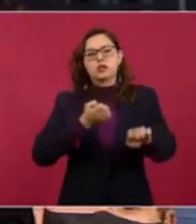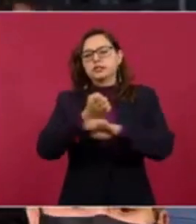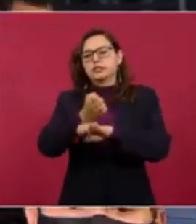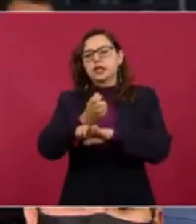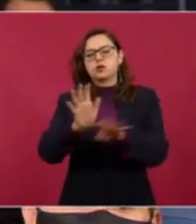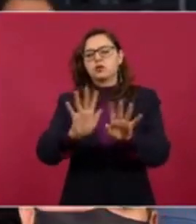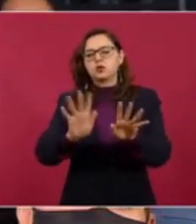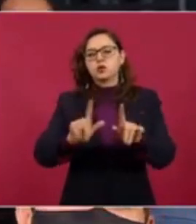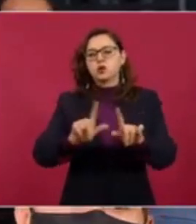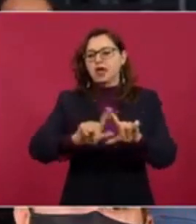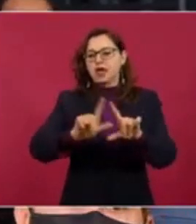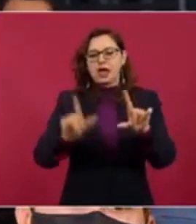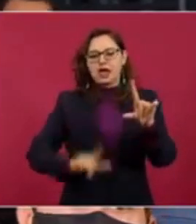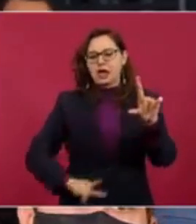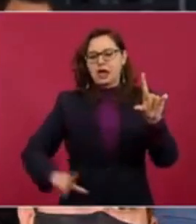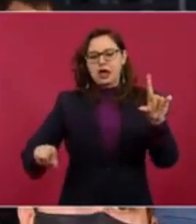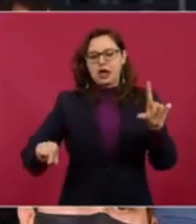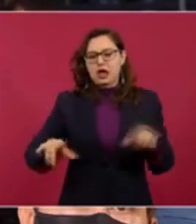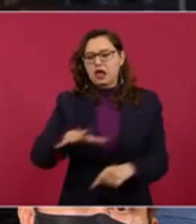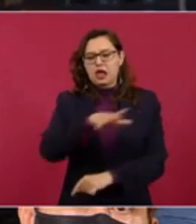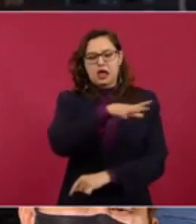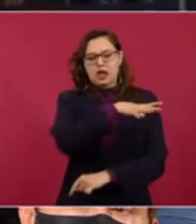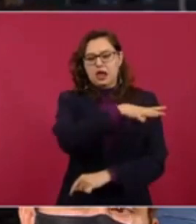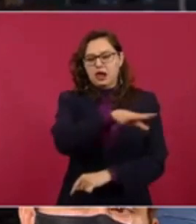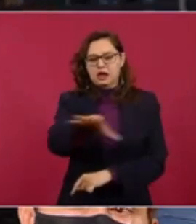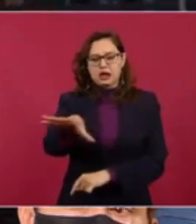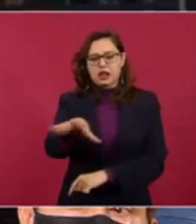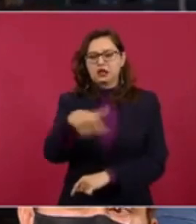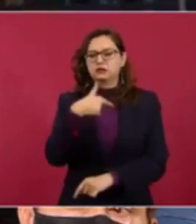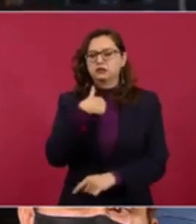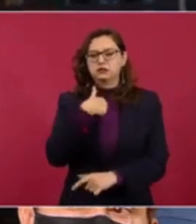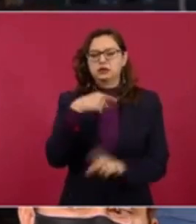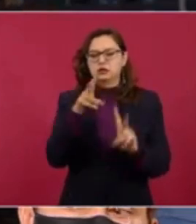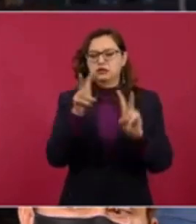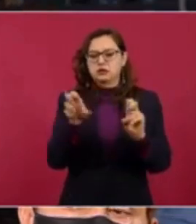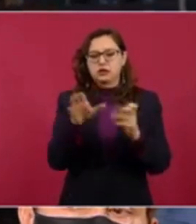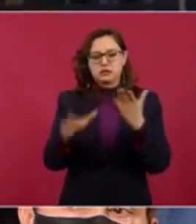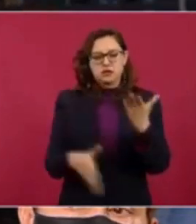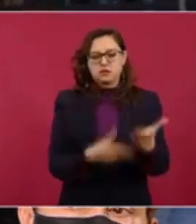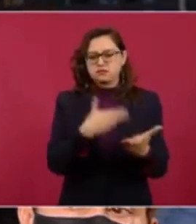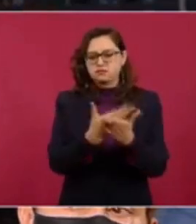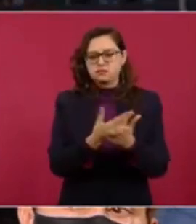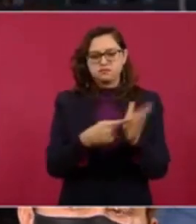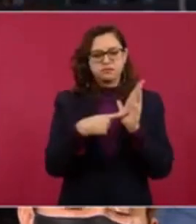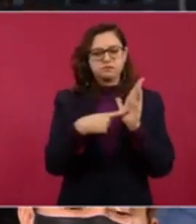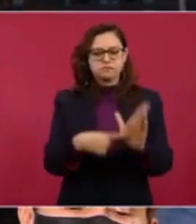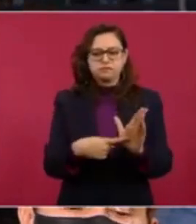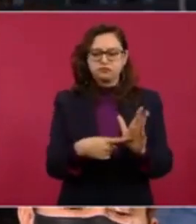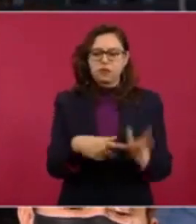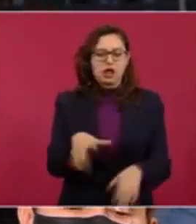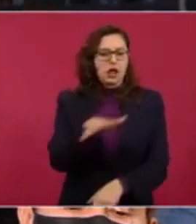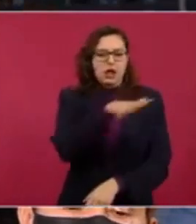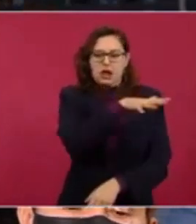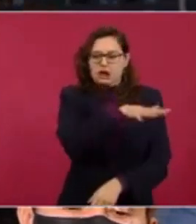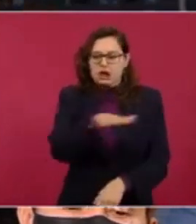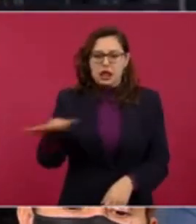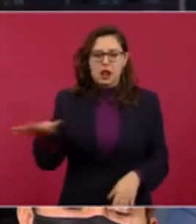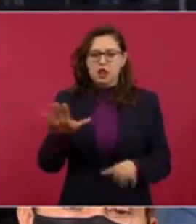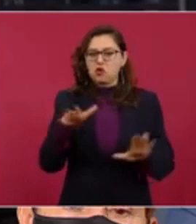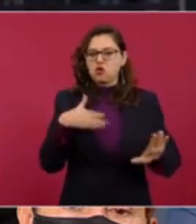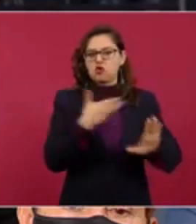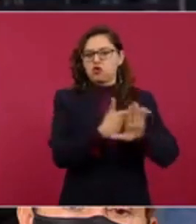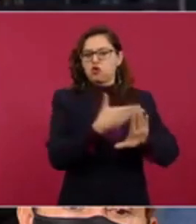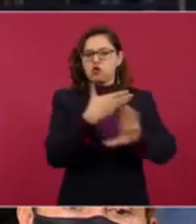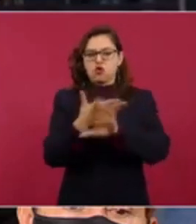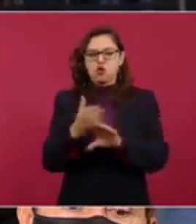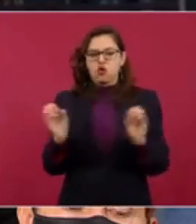hablo en general, presidente. Usted sabe que siempre que le he venido a plantear estos temas, hablo en general para que la gente pues sea